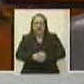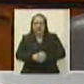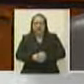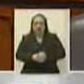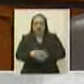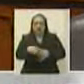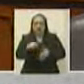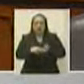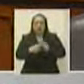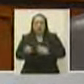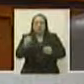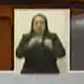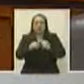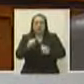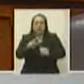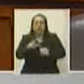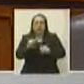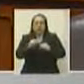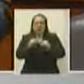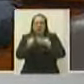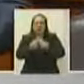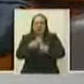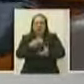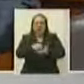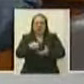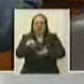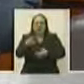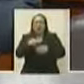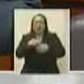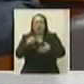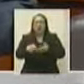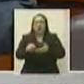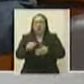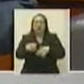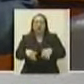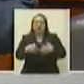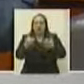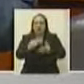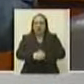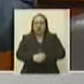se han implementado ya tres puestos fronterizos.